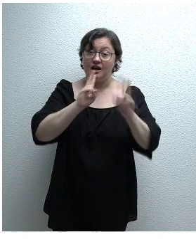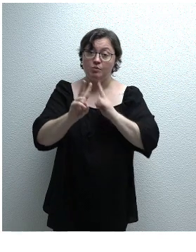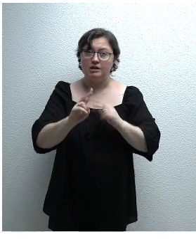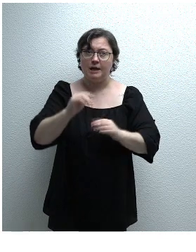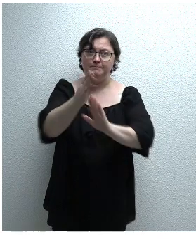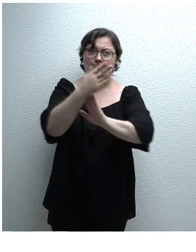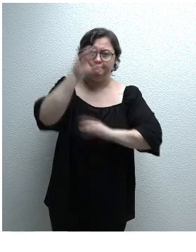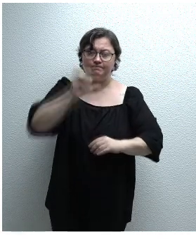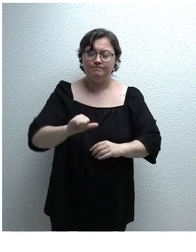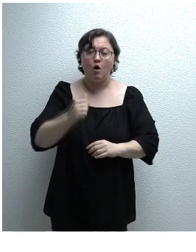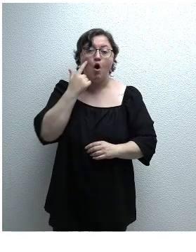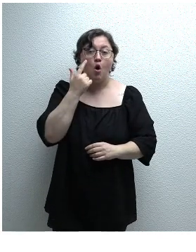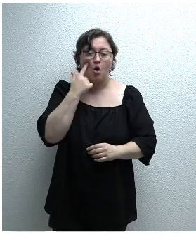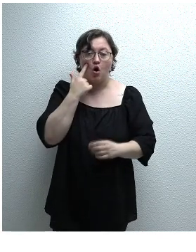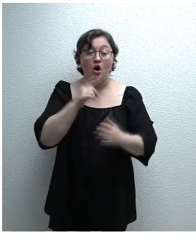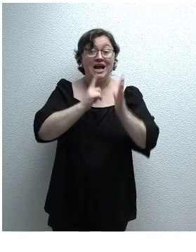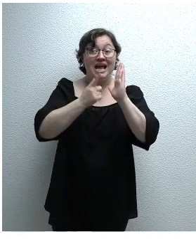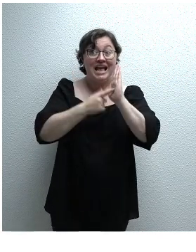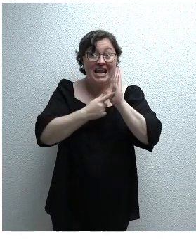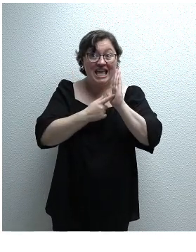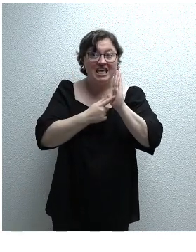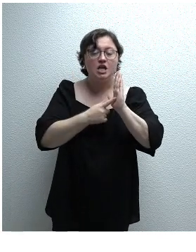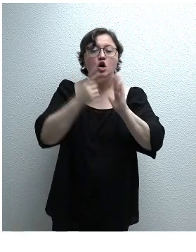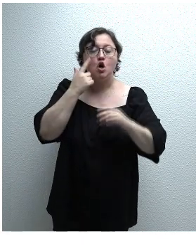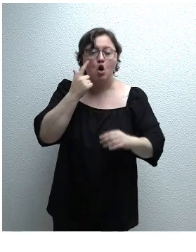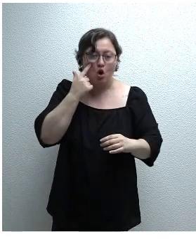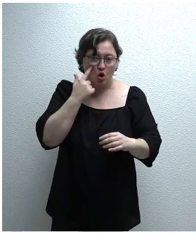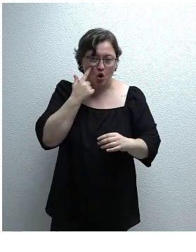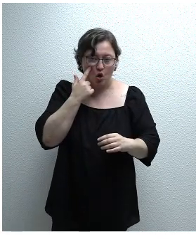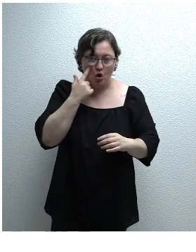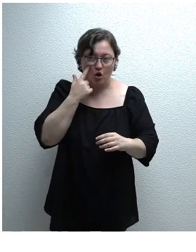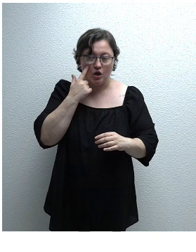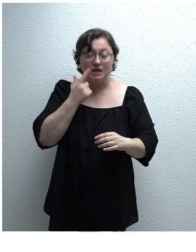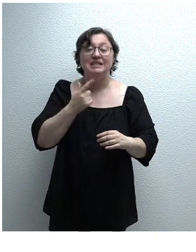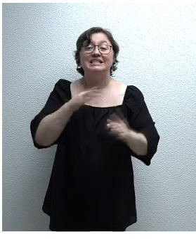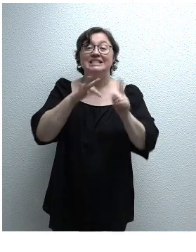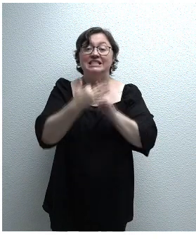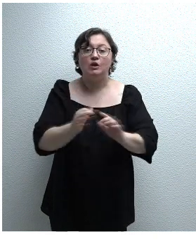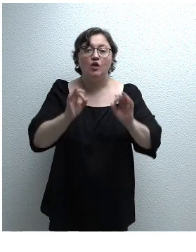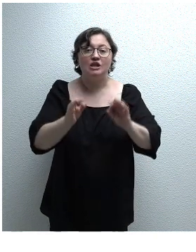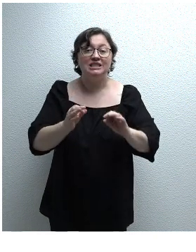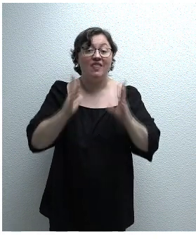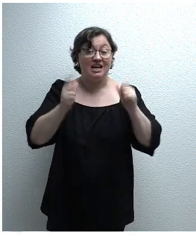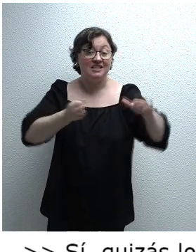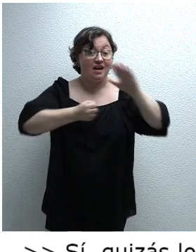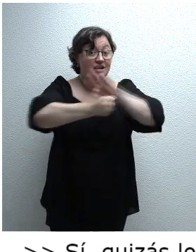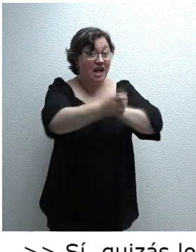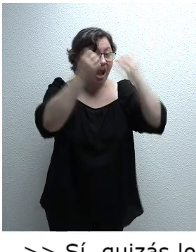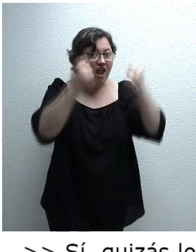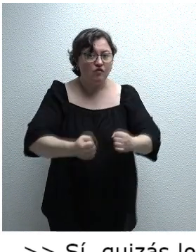creo que es dejar muy claro que la ley no modifica en absoluto el régimen de los internamientos